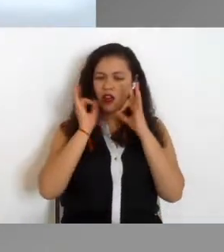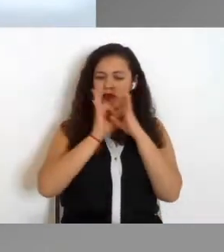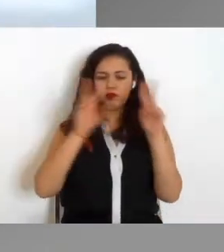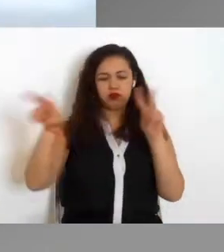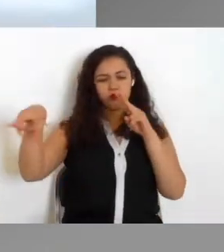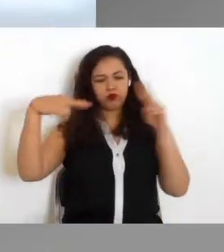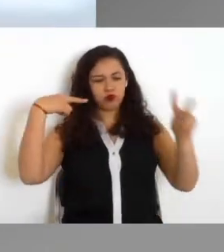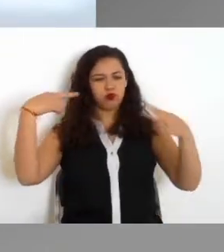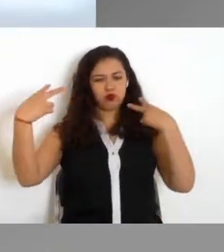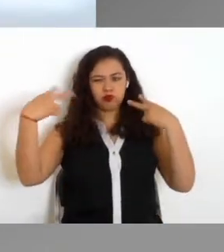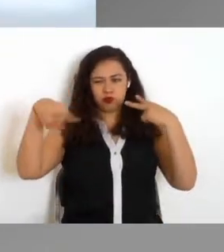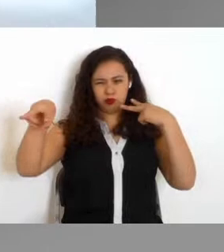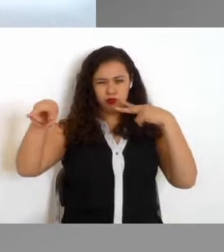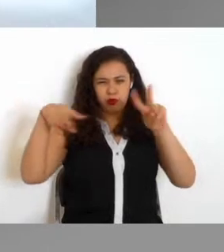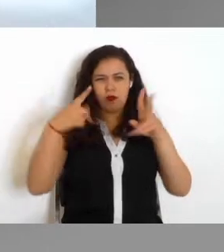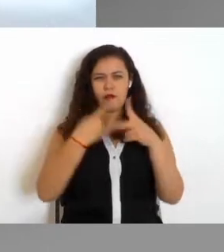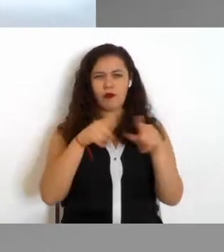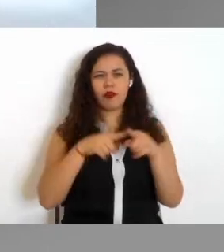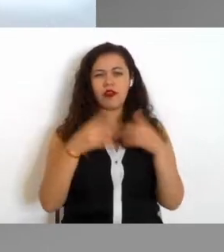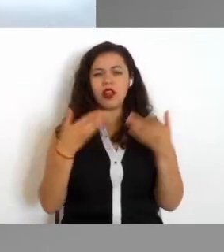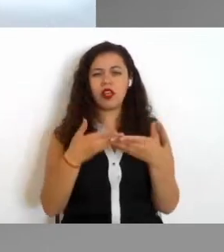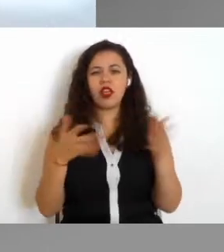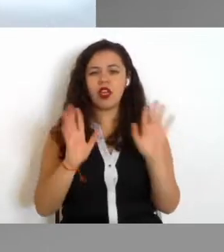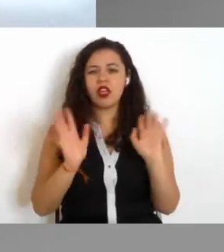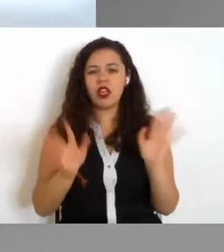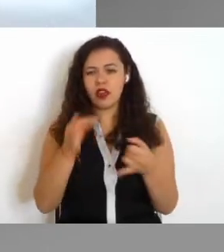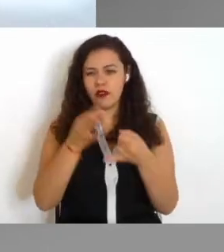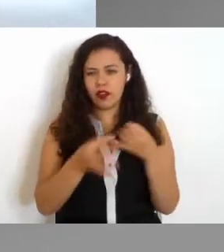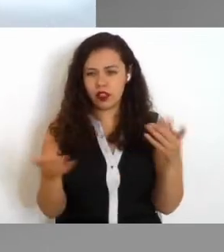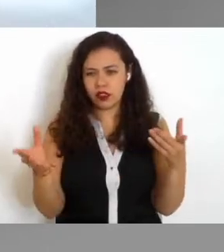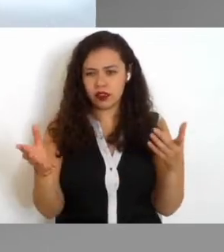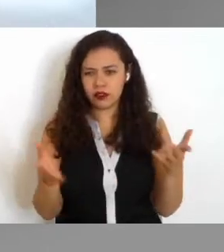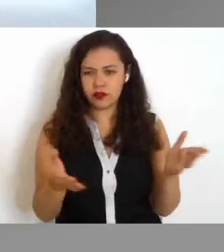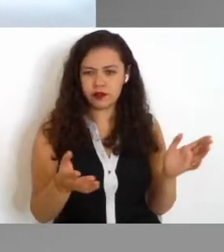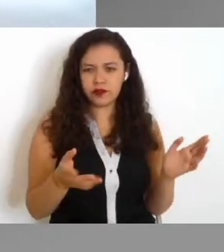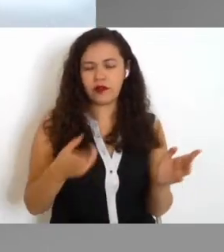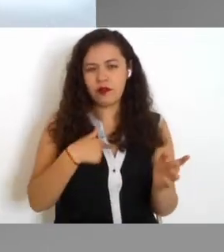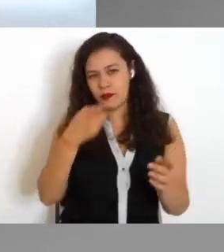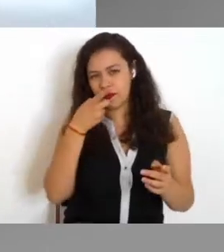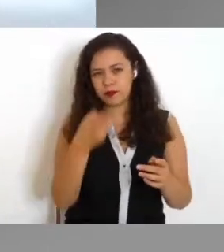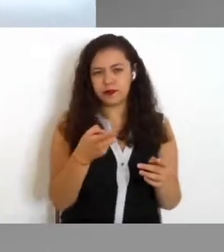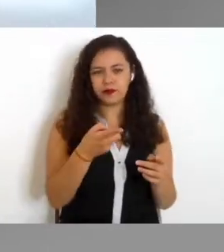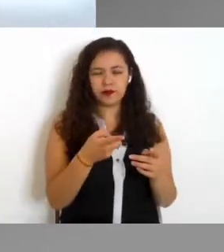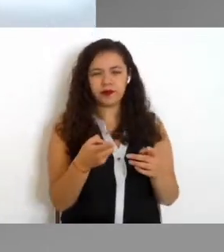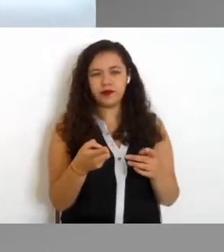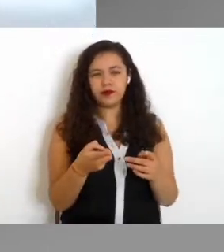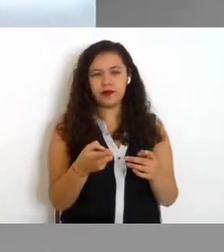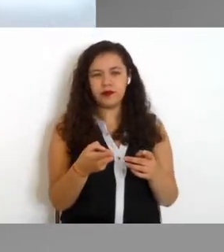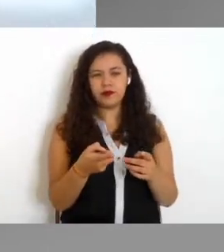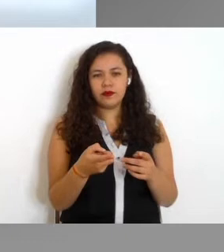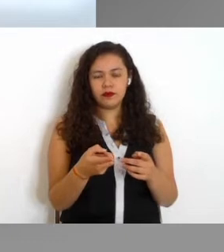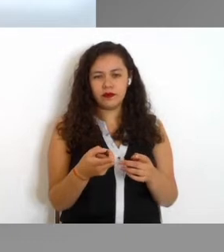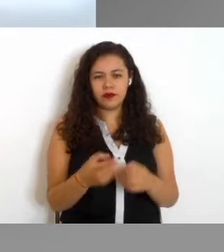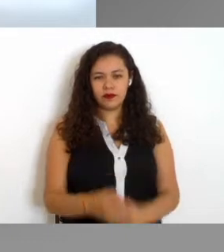Finalmente, cierro acudiendo a nuestro lema, que es un lema visionario: